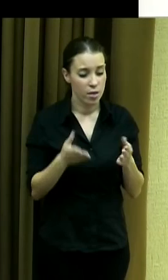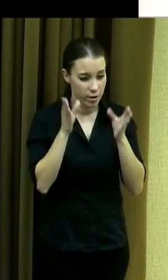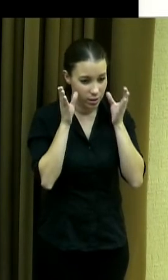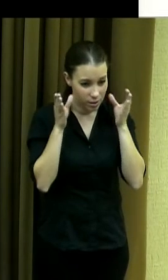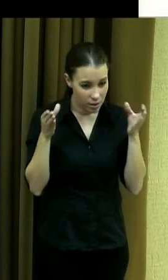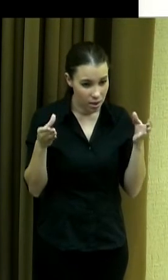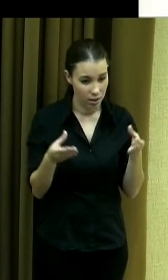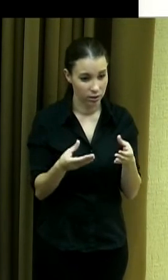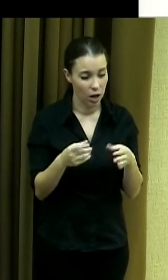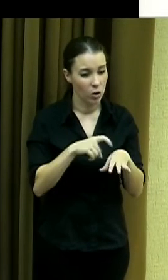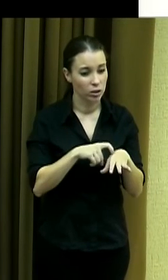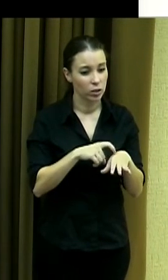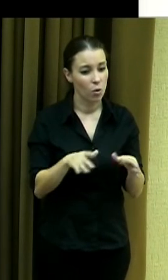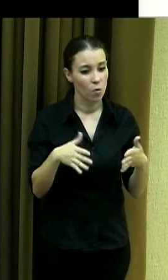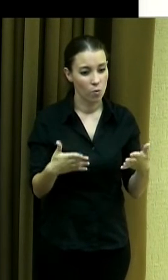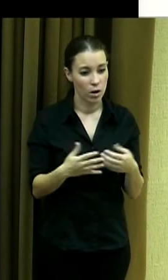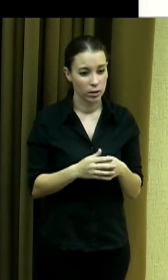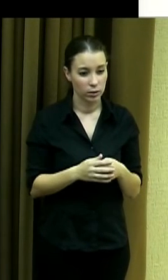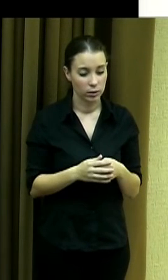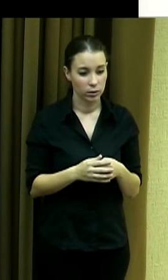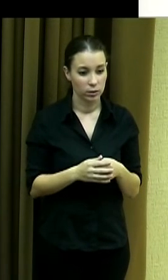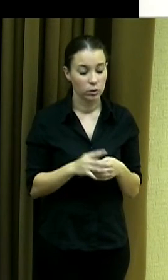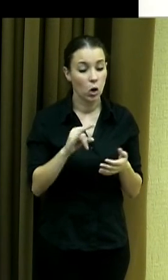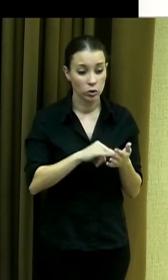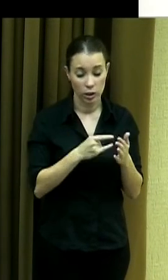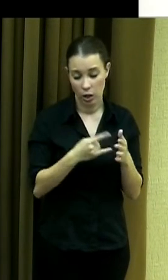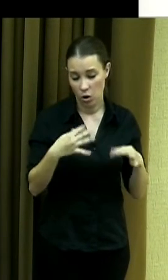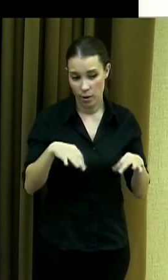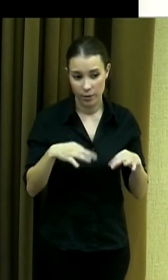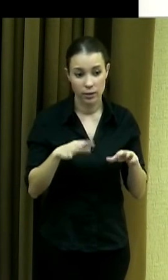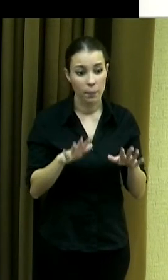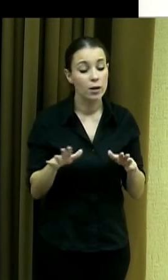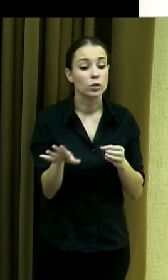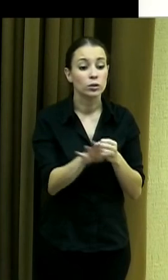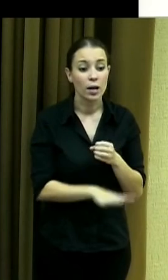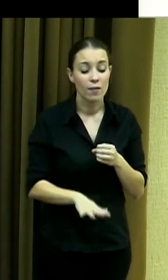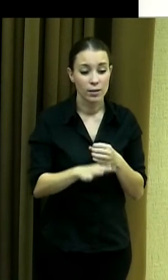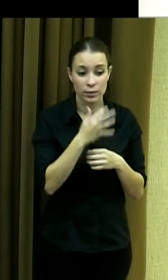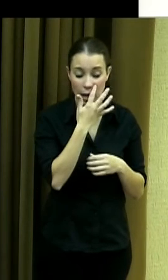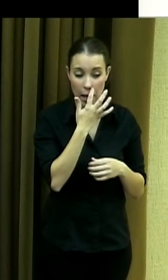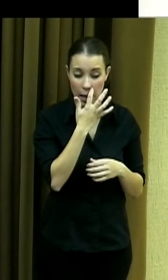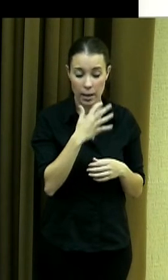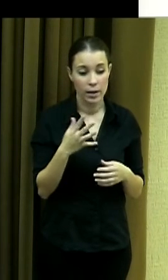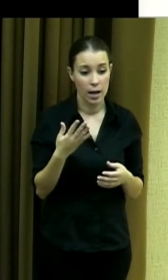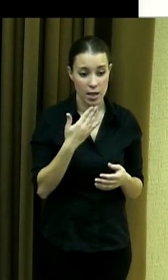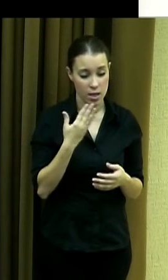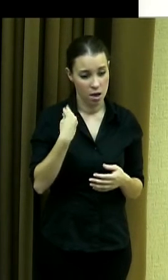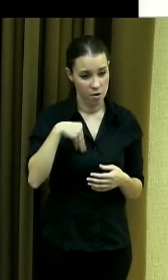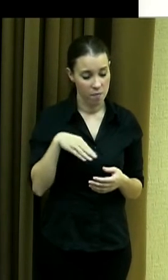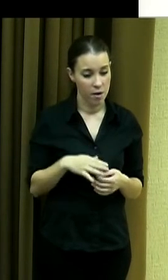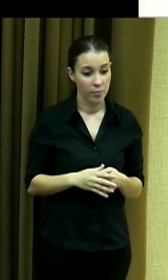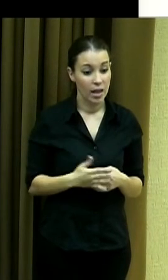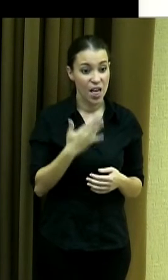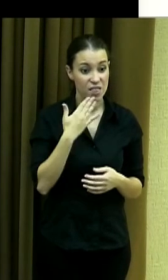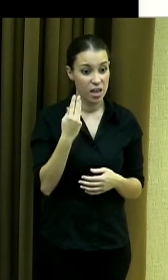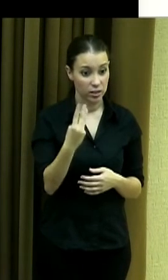centran, generalmente son a criterio del técnico, pero basados en estas edades fundamentalmente. A los 3